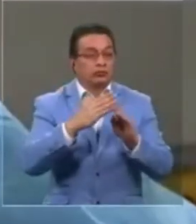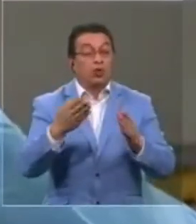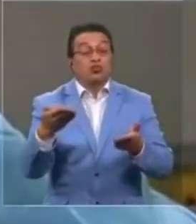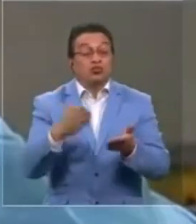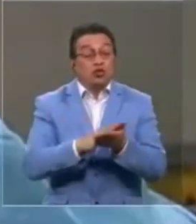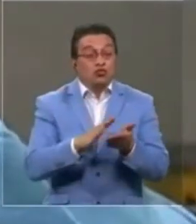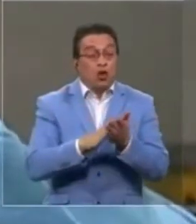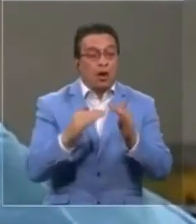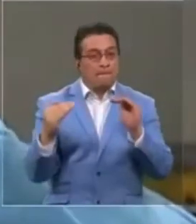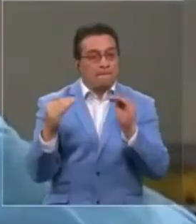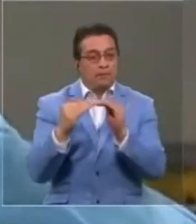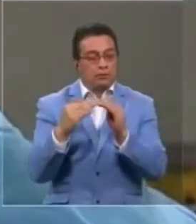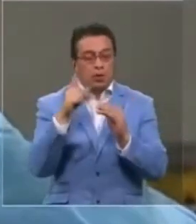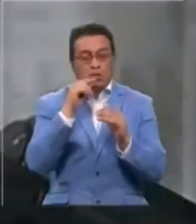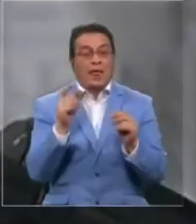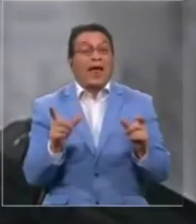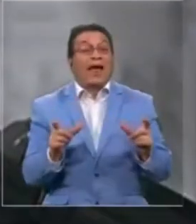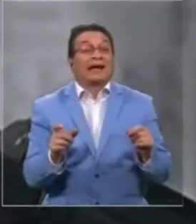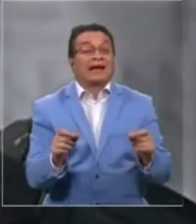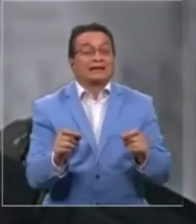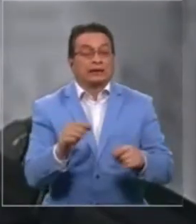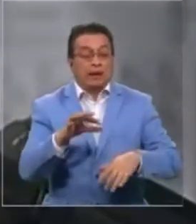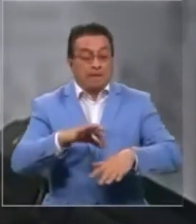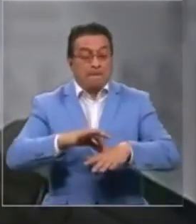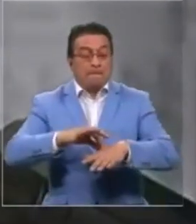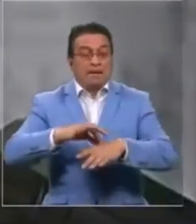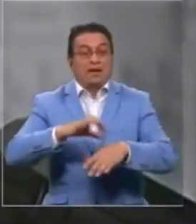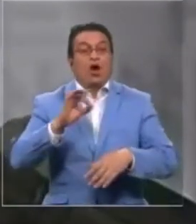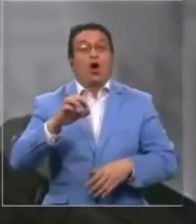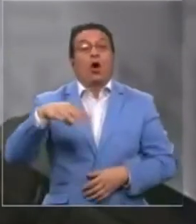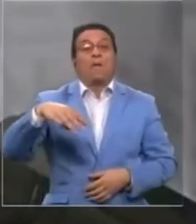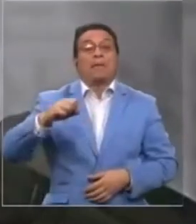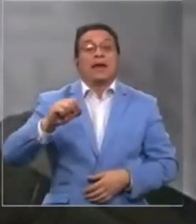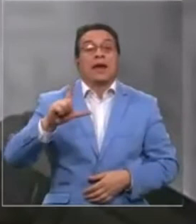es similar a la que provoca el cáncer a la piel o el melanoma.